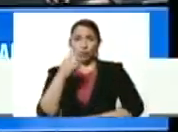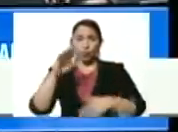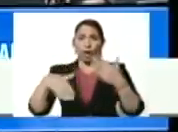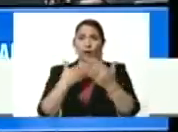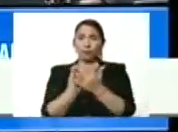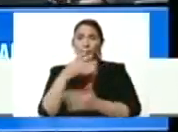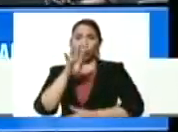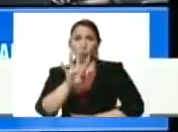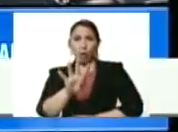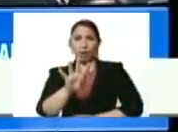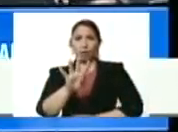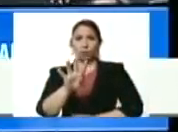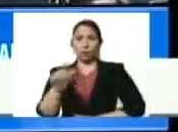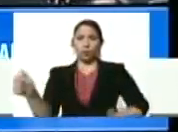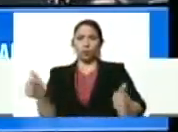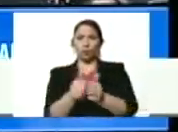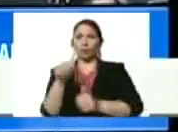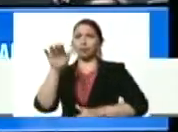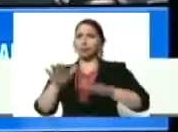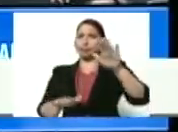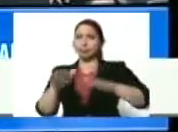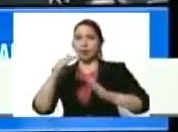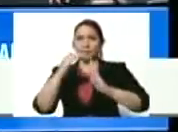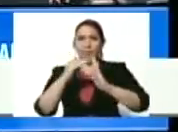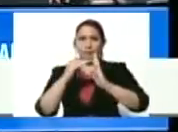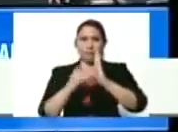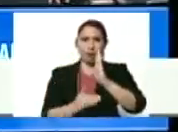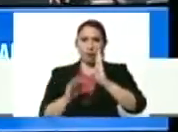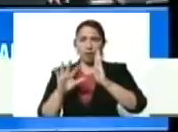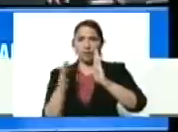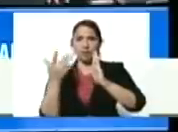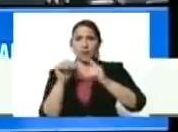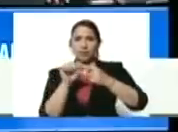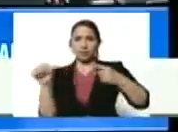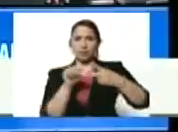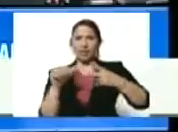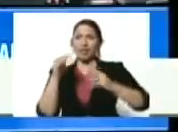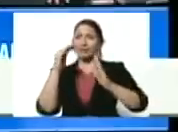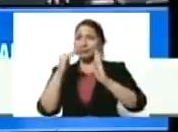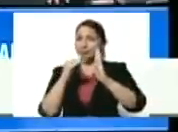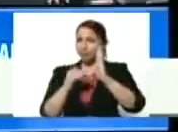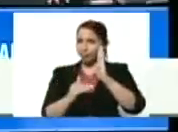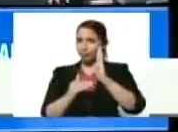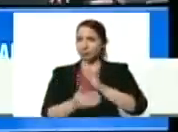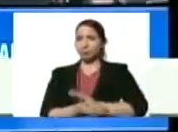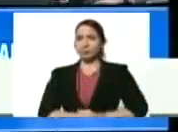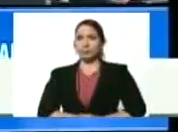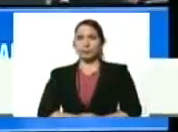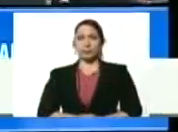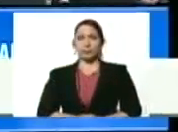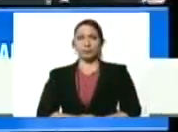4, con un leve descenso en la quinta semana, leve,